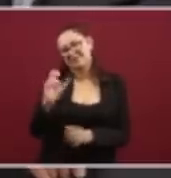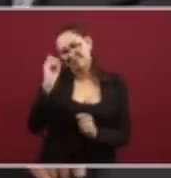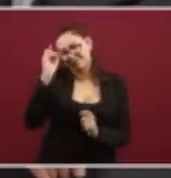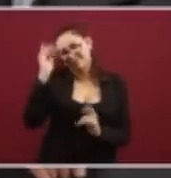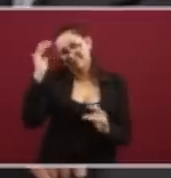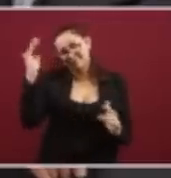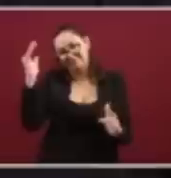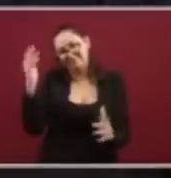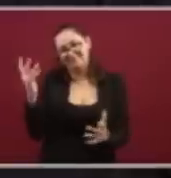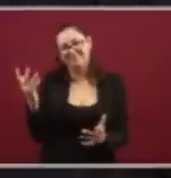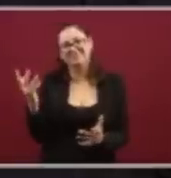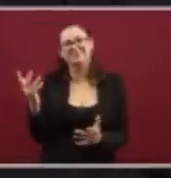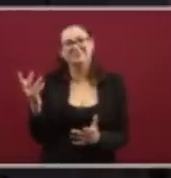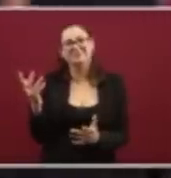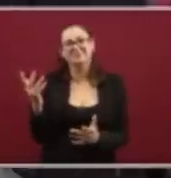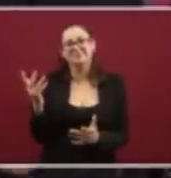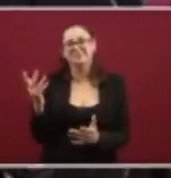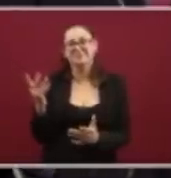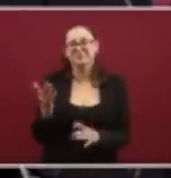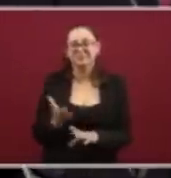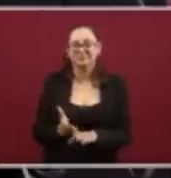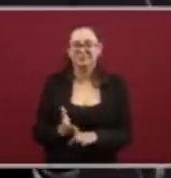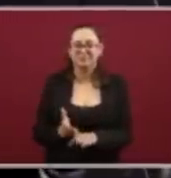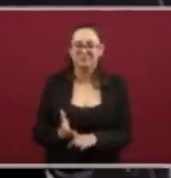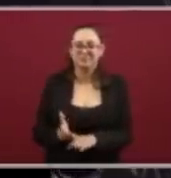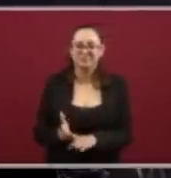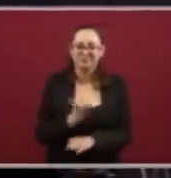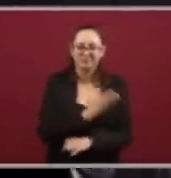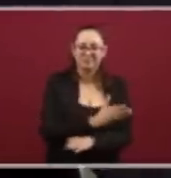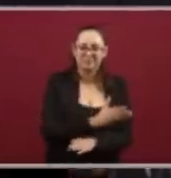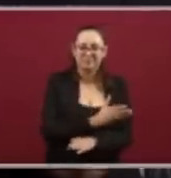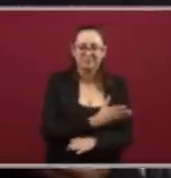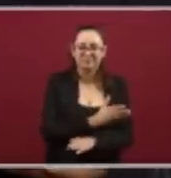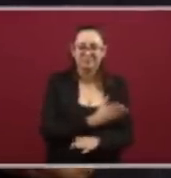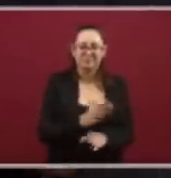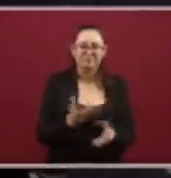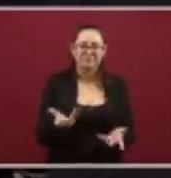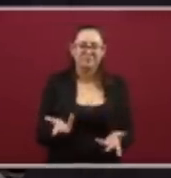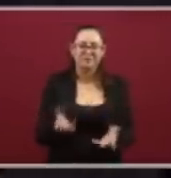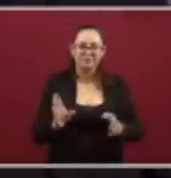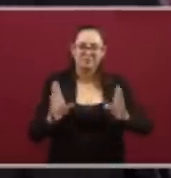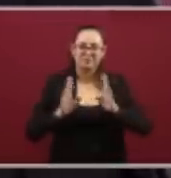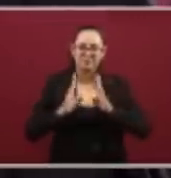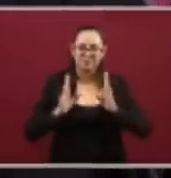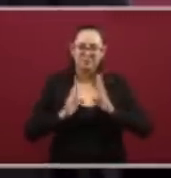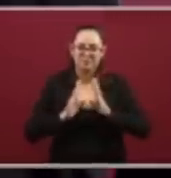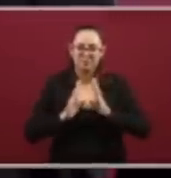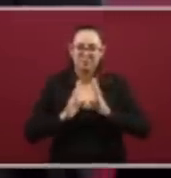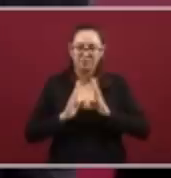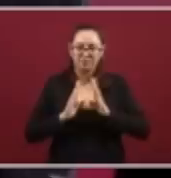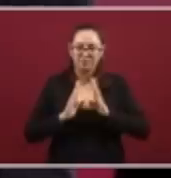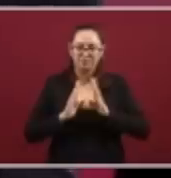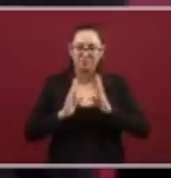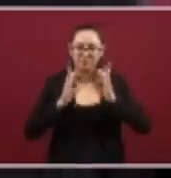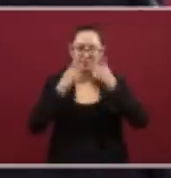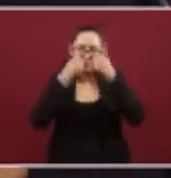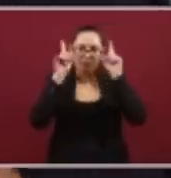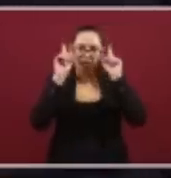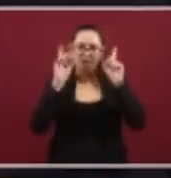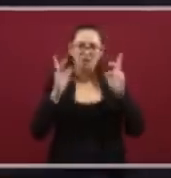de que se tenía al ejército y a la